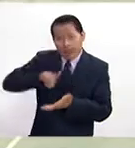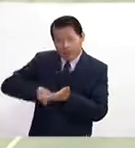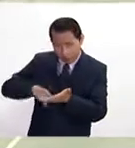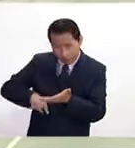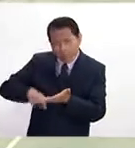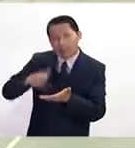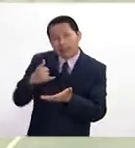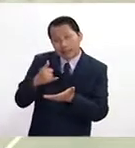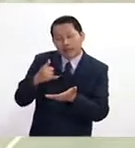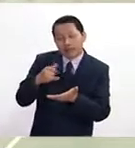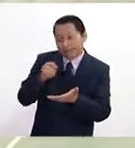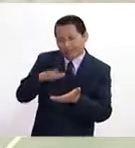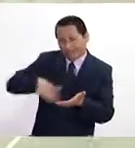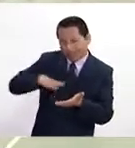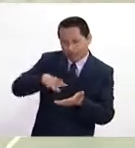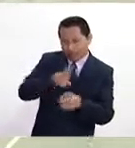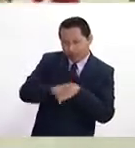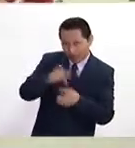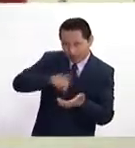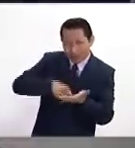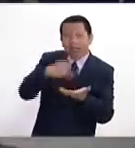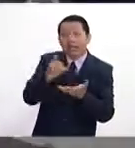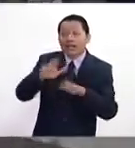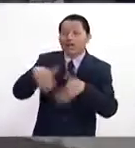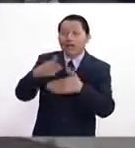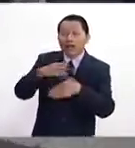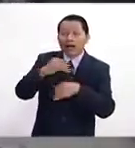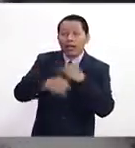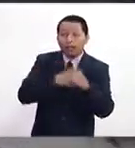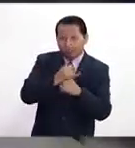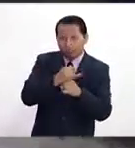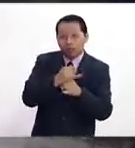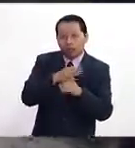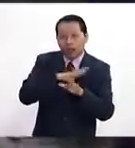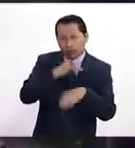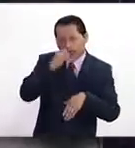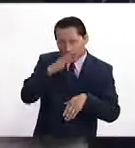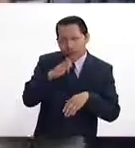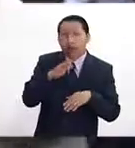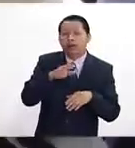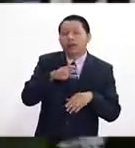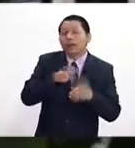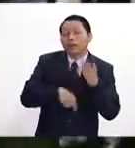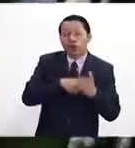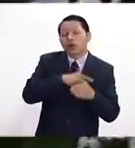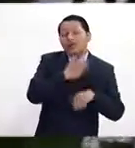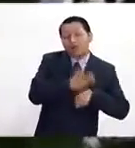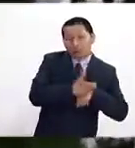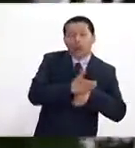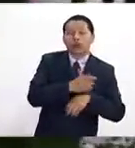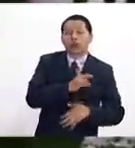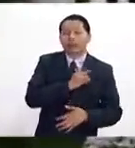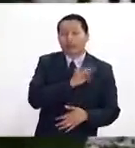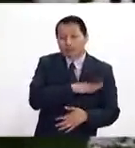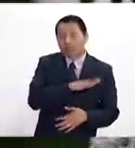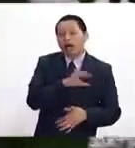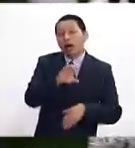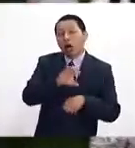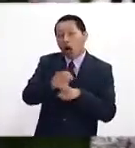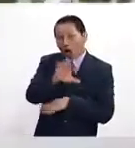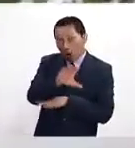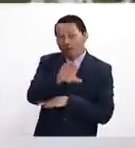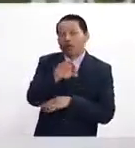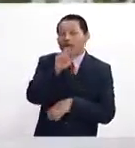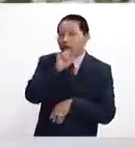también internacionalmente ya las declaraciones de países como Estados Unidos, de países como Chile, de países como Colombia, ya son mucho